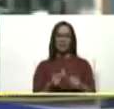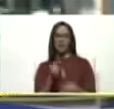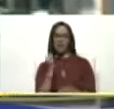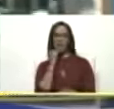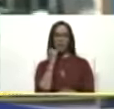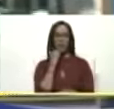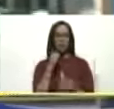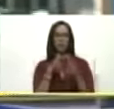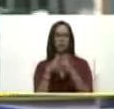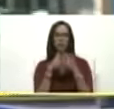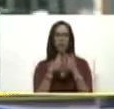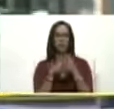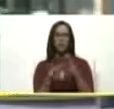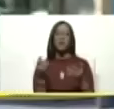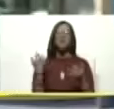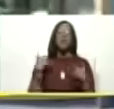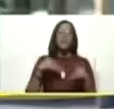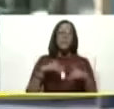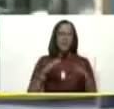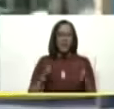que apenas nacía.